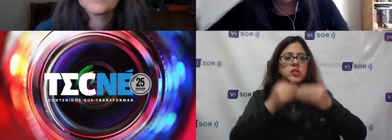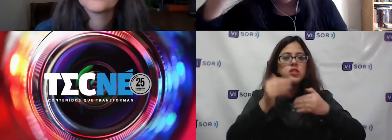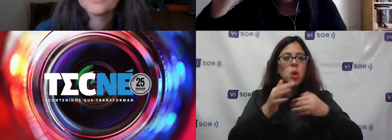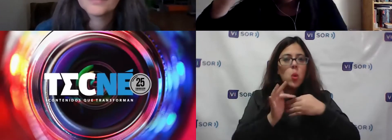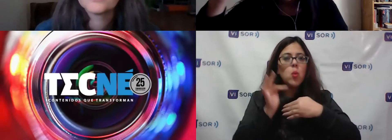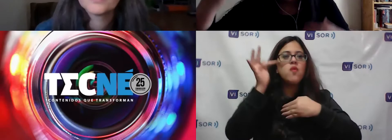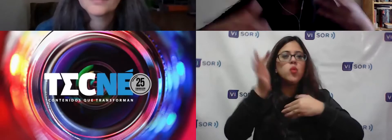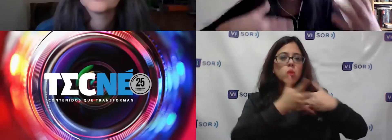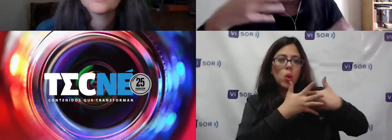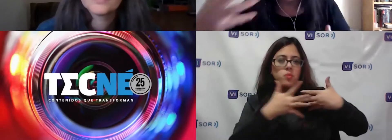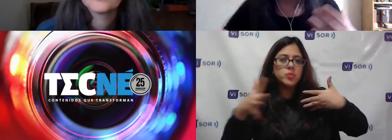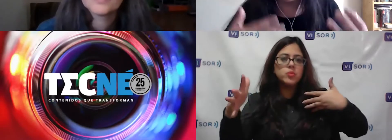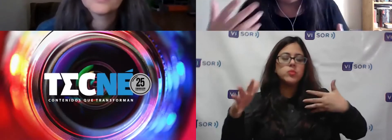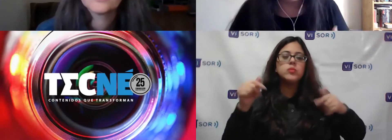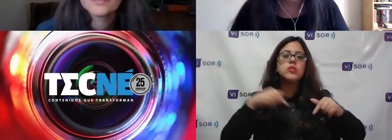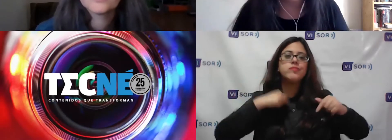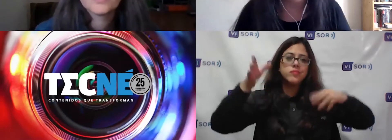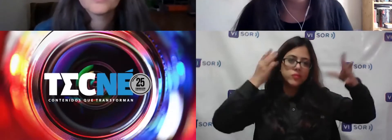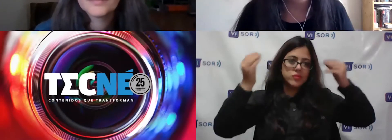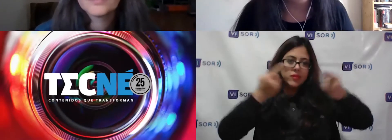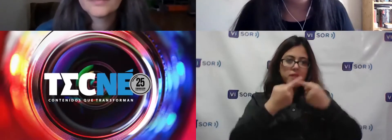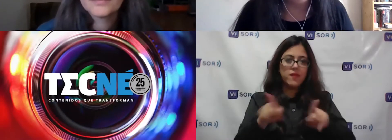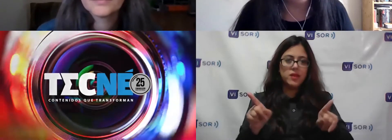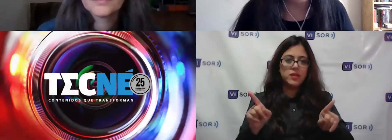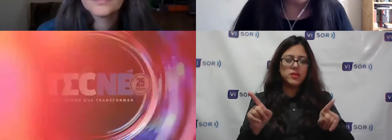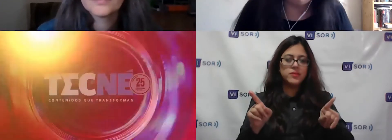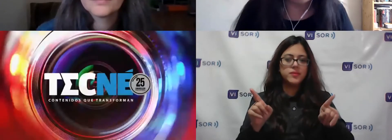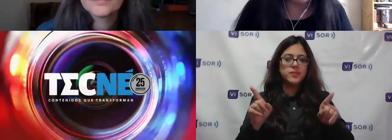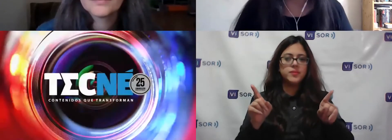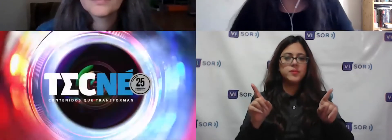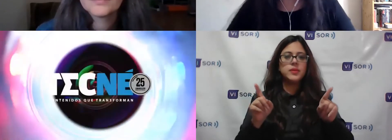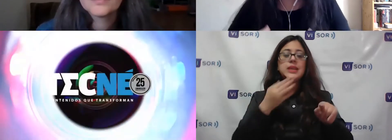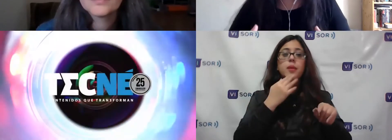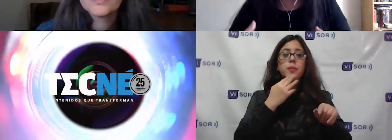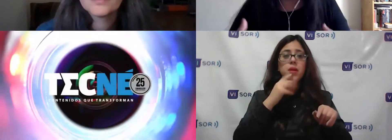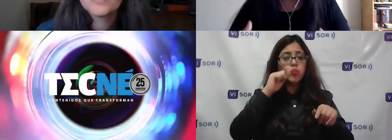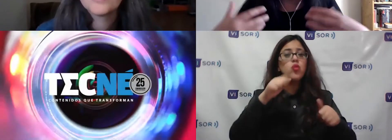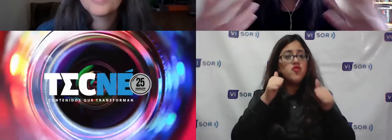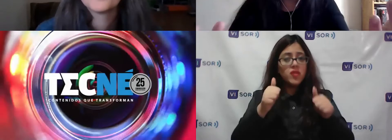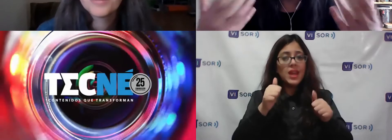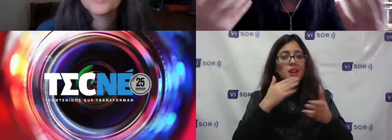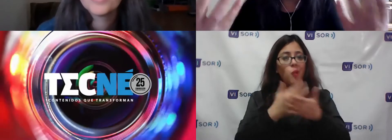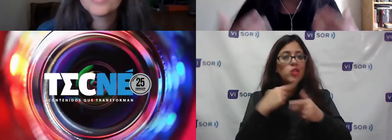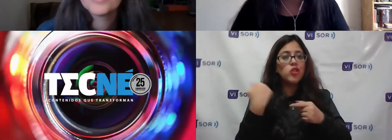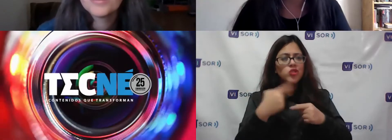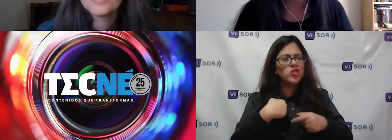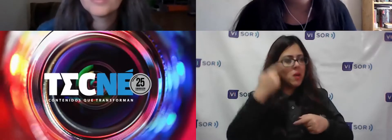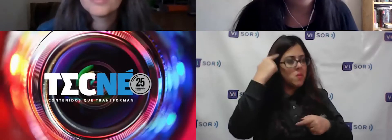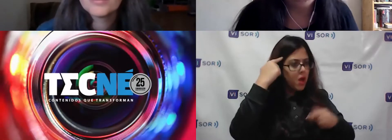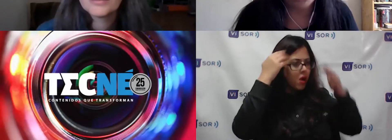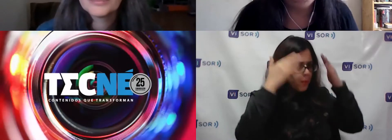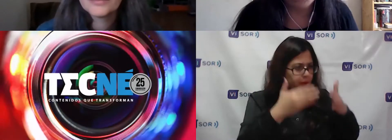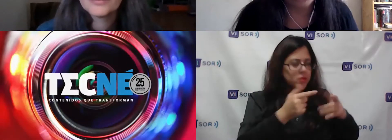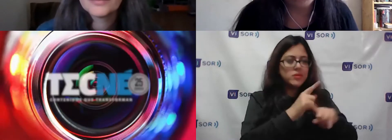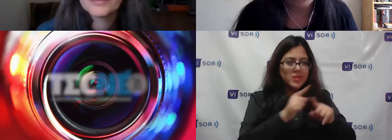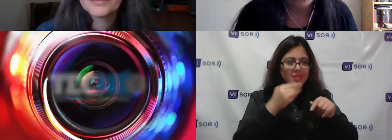por así decirlo no estoy aprendiendo de otra manera también hace bien a veces salirse de uno deja mono y recibir y